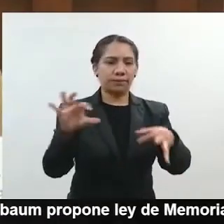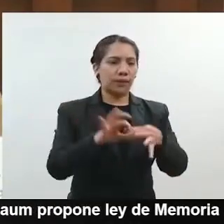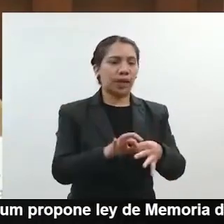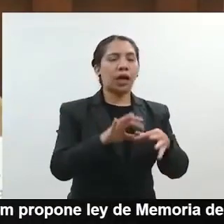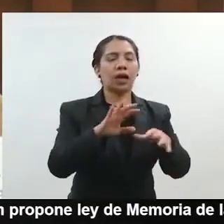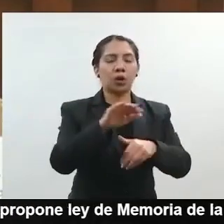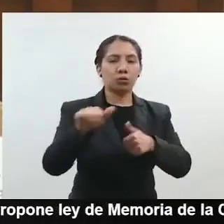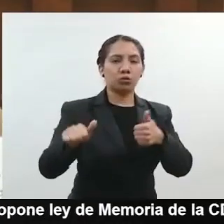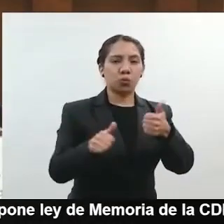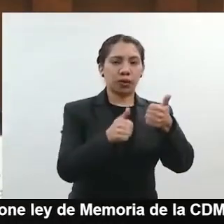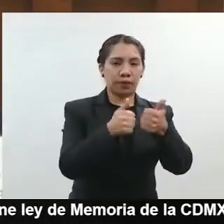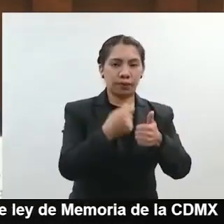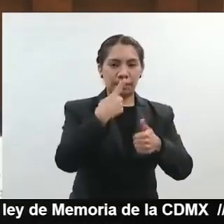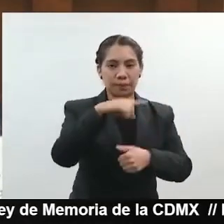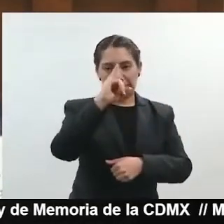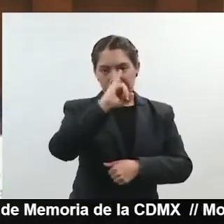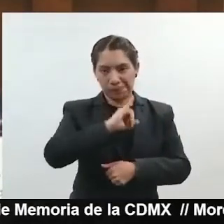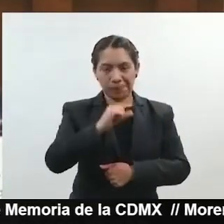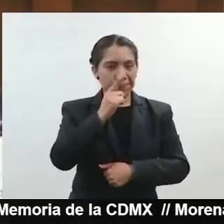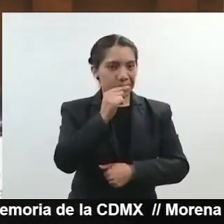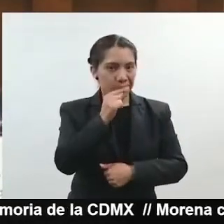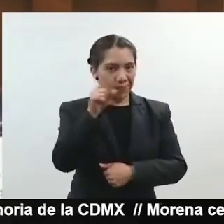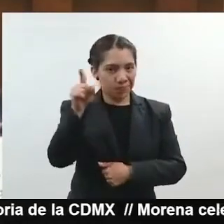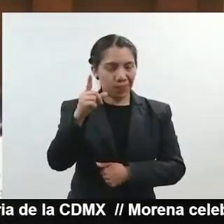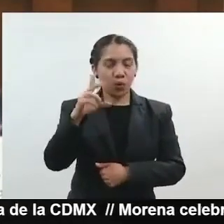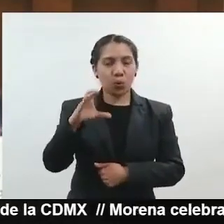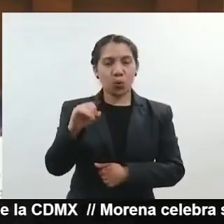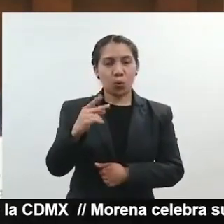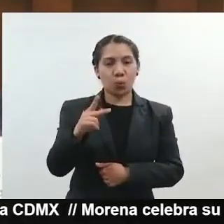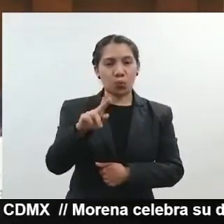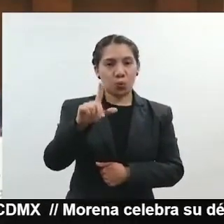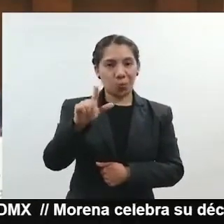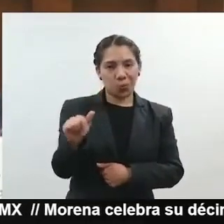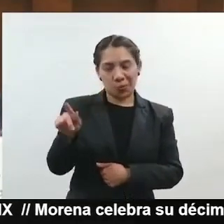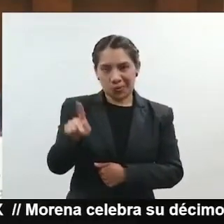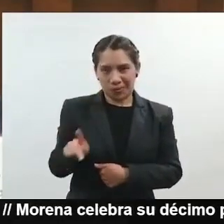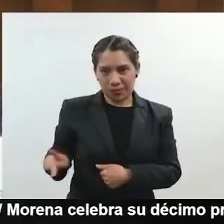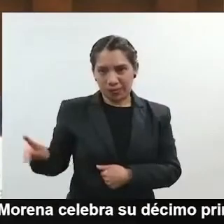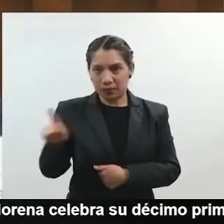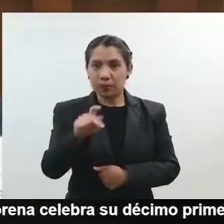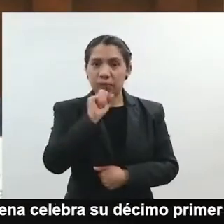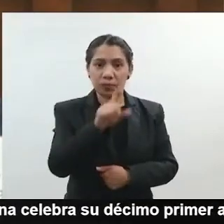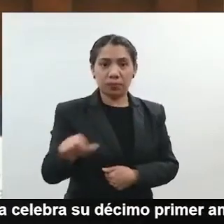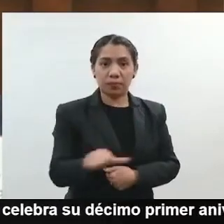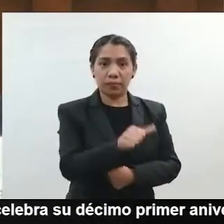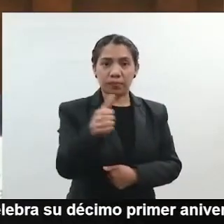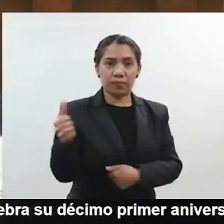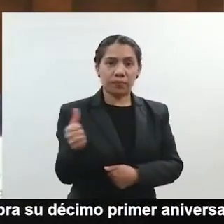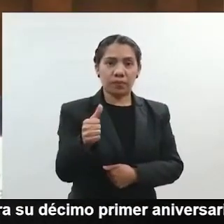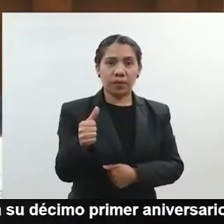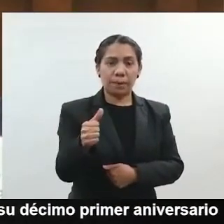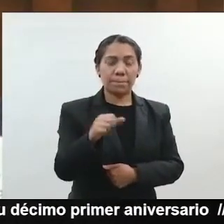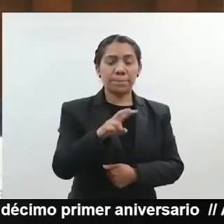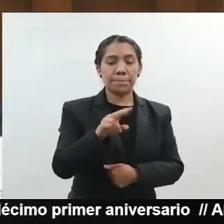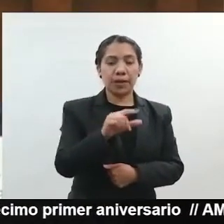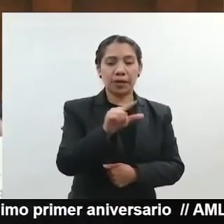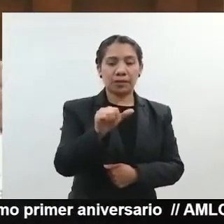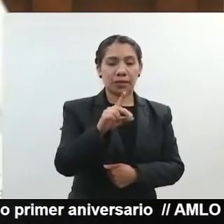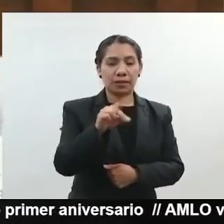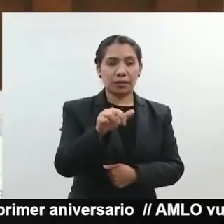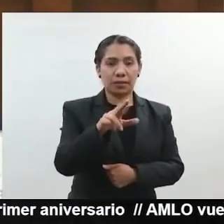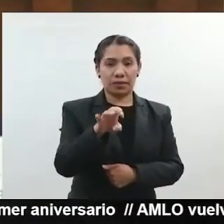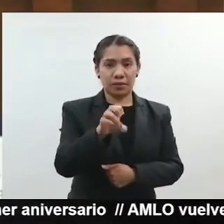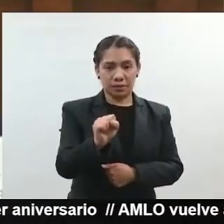Policía Municipal de Cocula, y a una persona de apellido Valla o Valladares, que coincide con